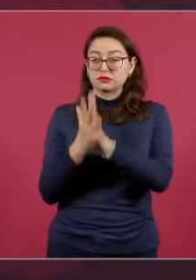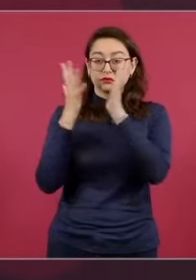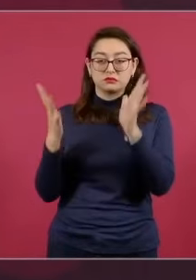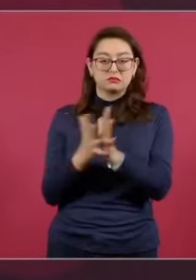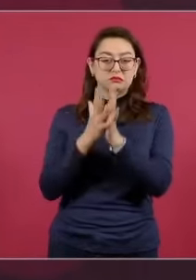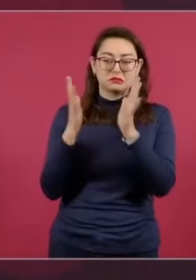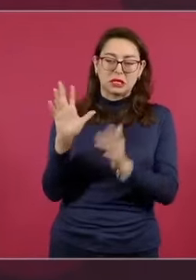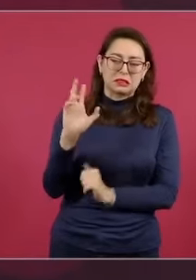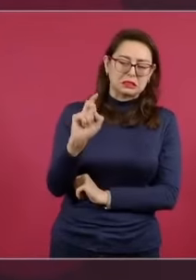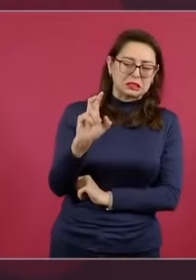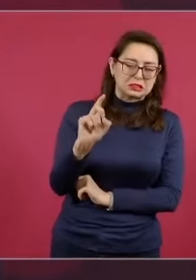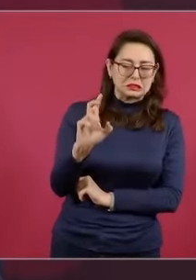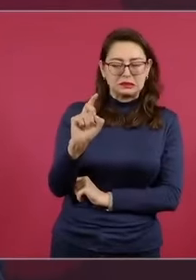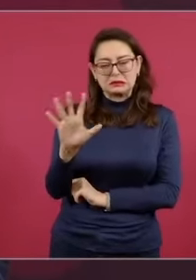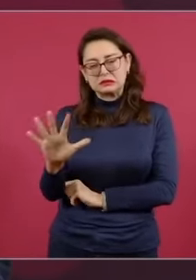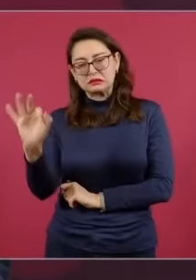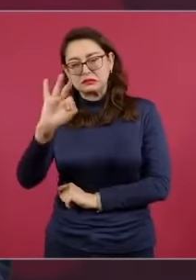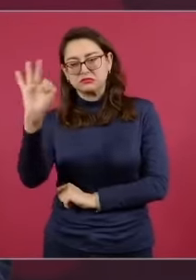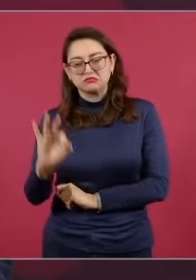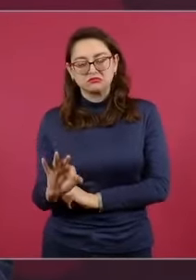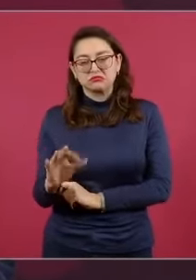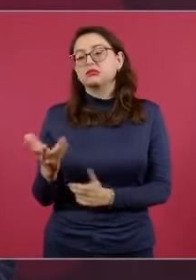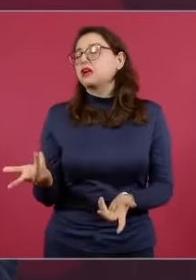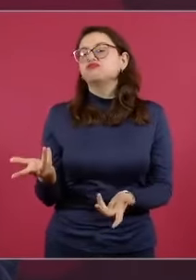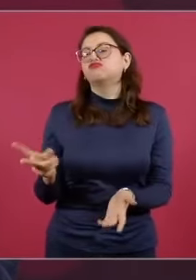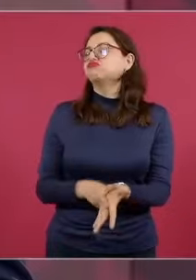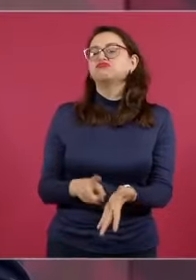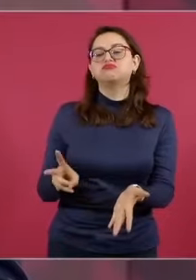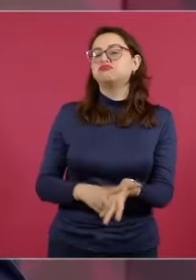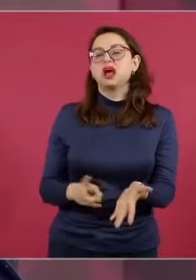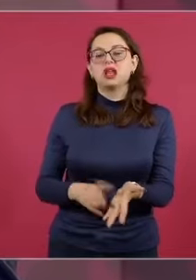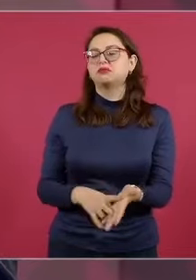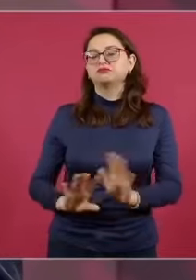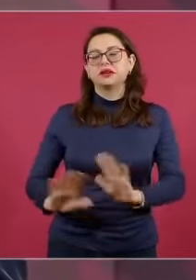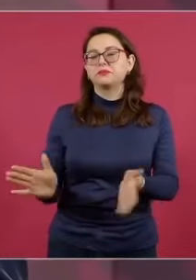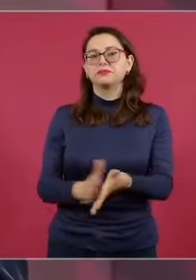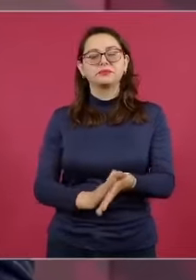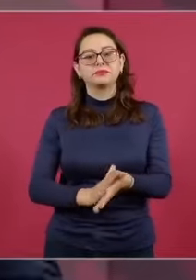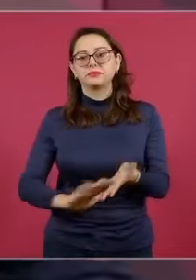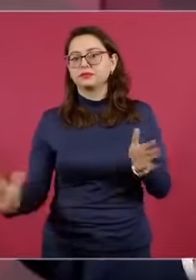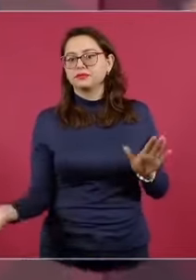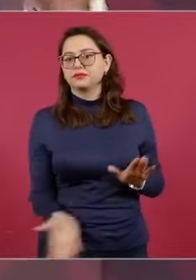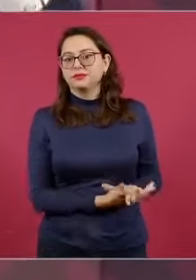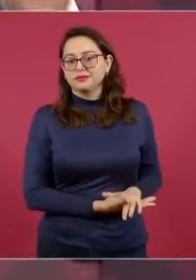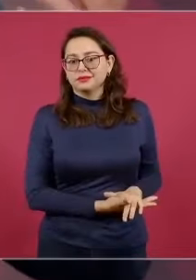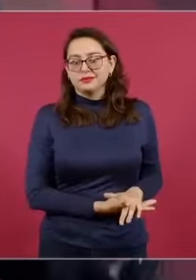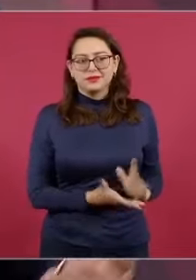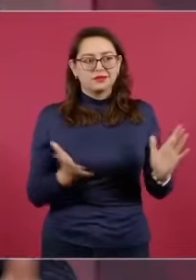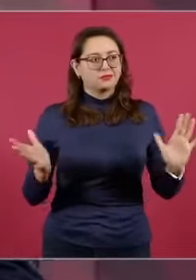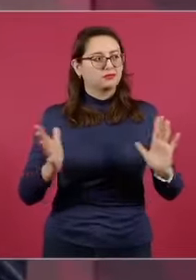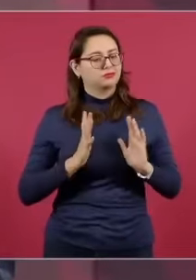porque para que tengan valor, para que sean vinculatoria, necesitan participar el 40%.